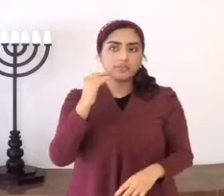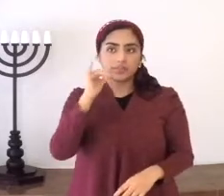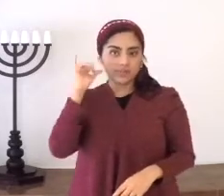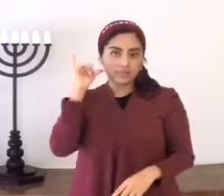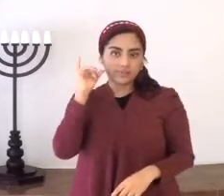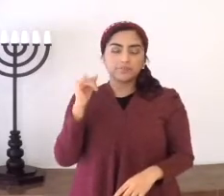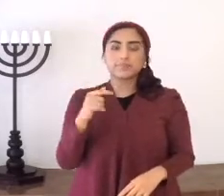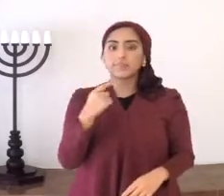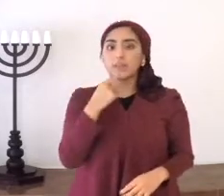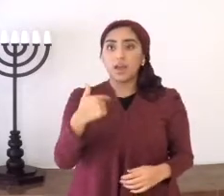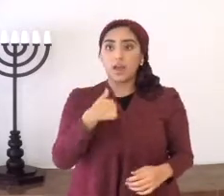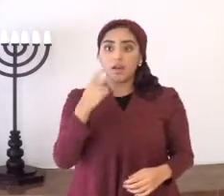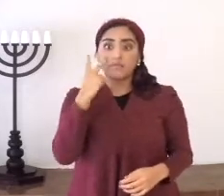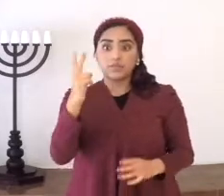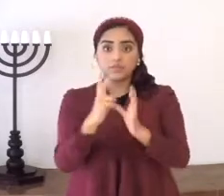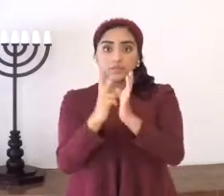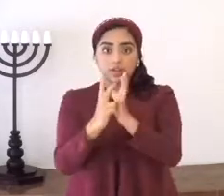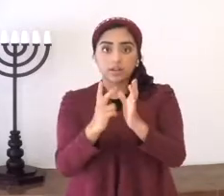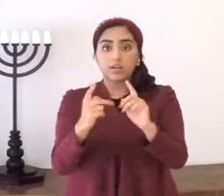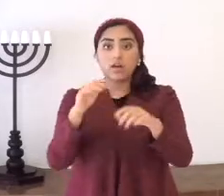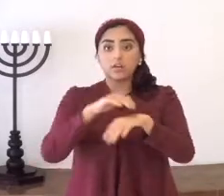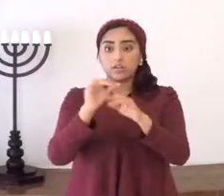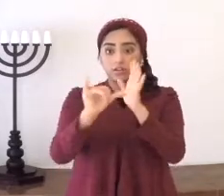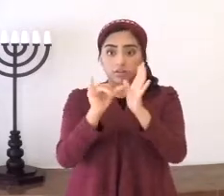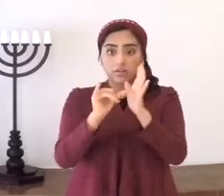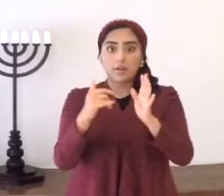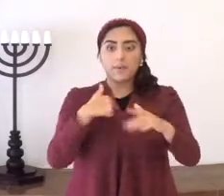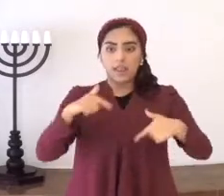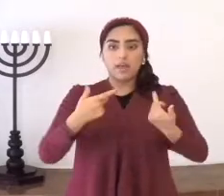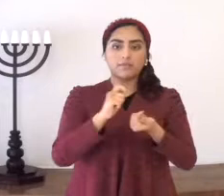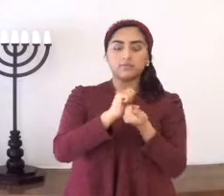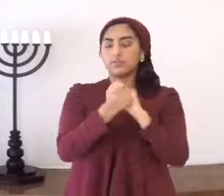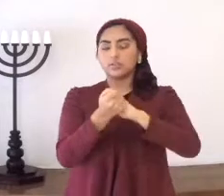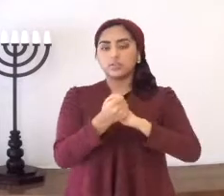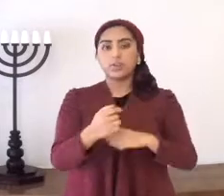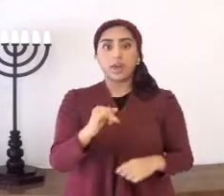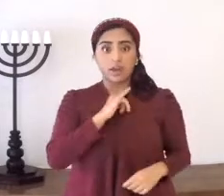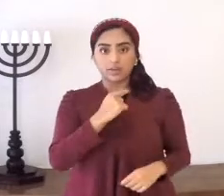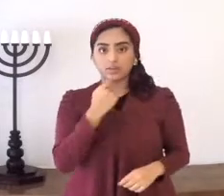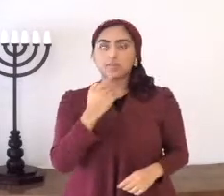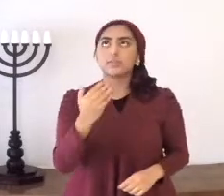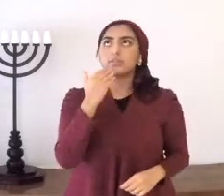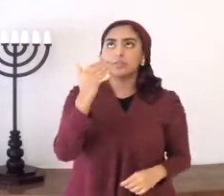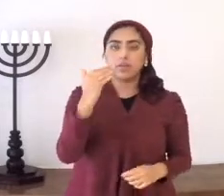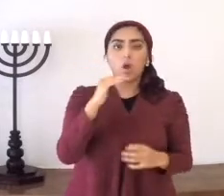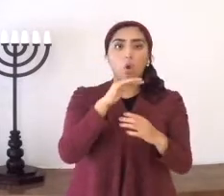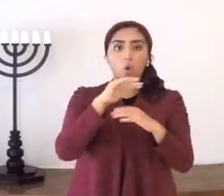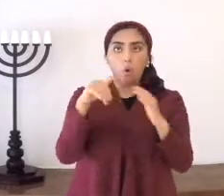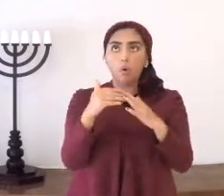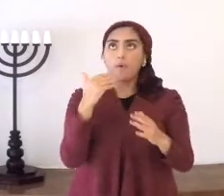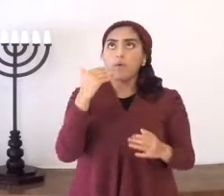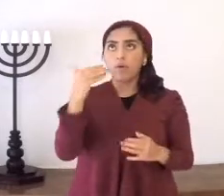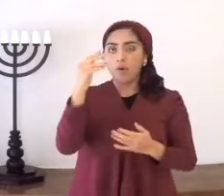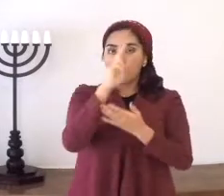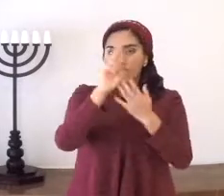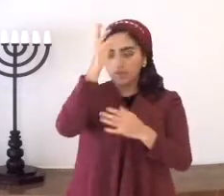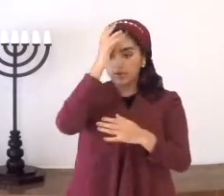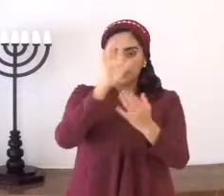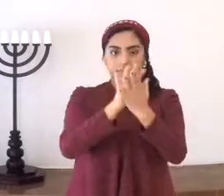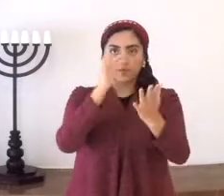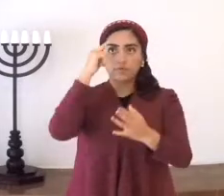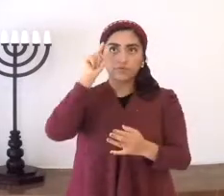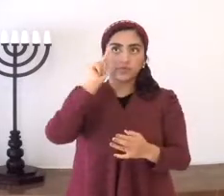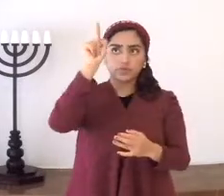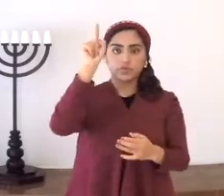hoy, vi un video en YouTube y eso me cambió la vida. Yo doy gracias al Eterno. Y le digo, toda